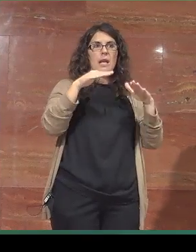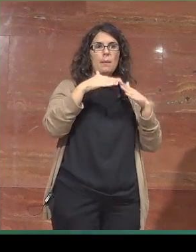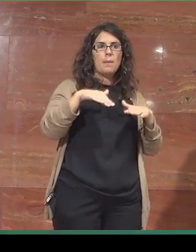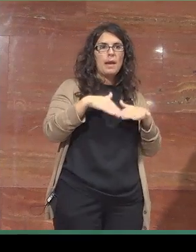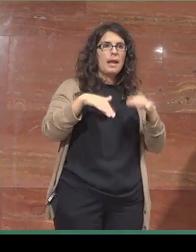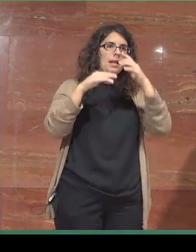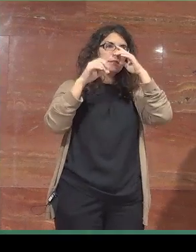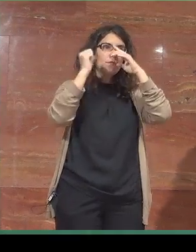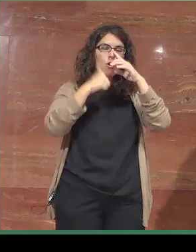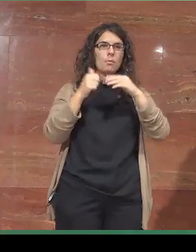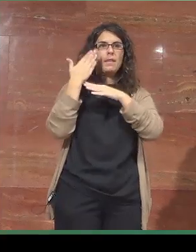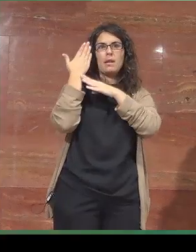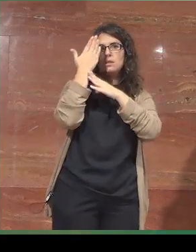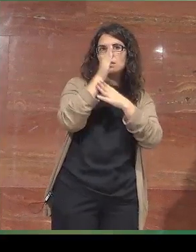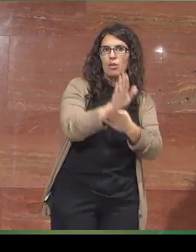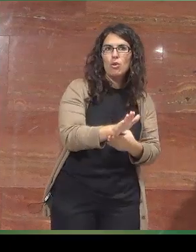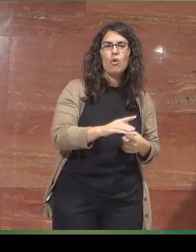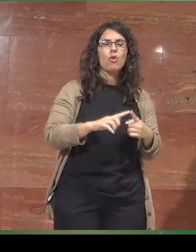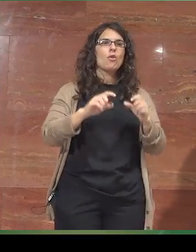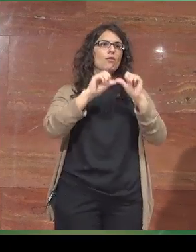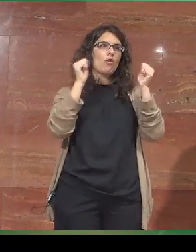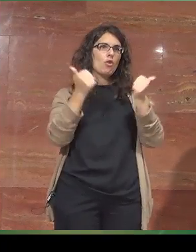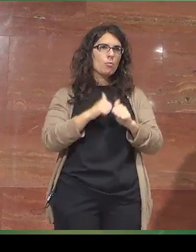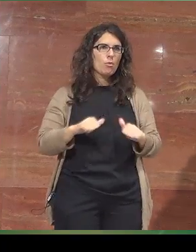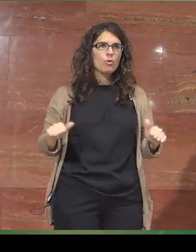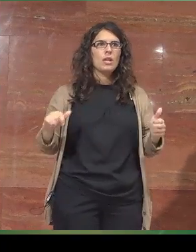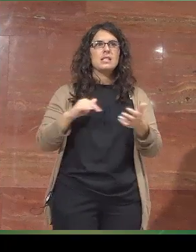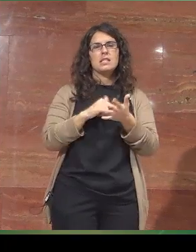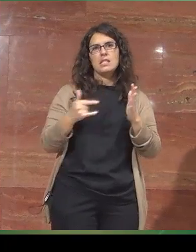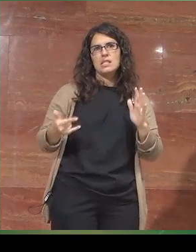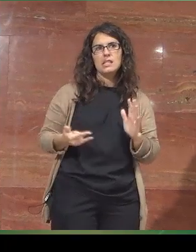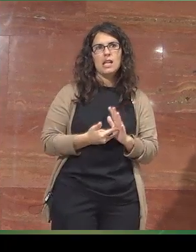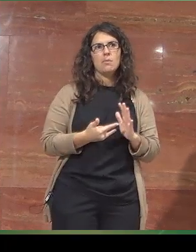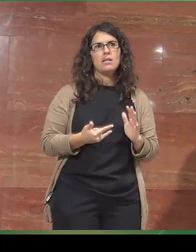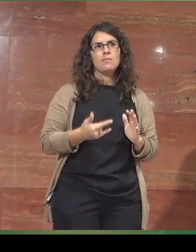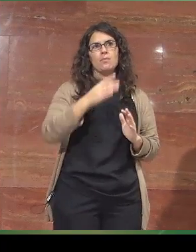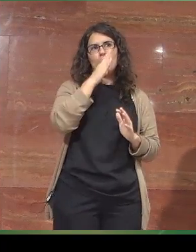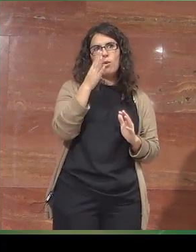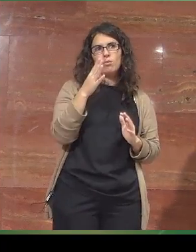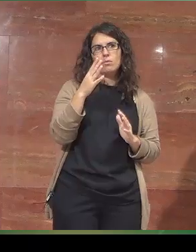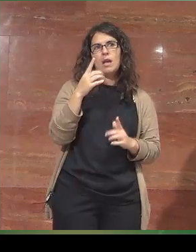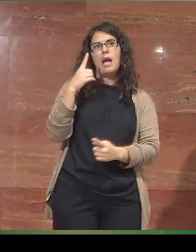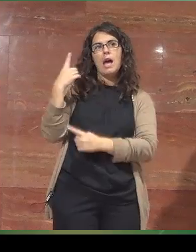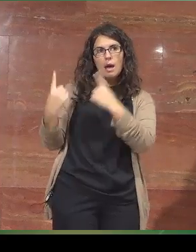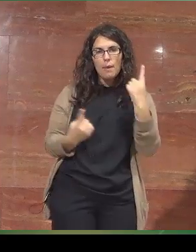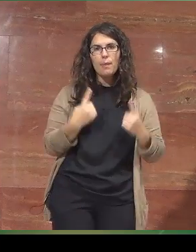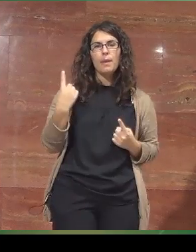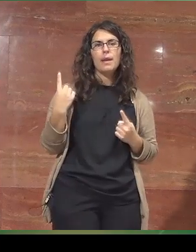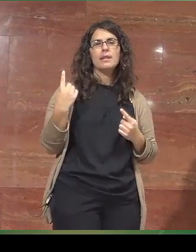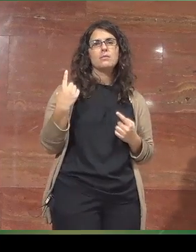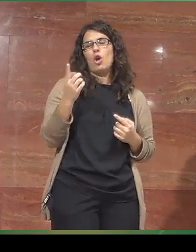las representaciones, en los formatos, en los sistemas, porque a veces, a veces no,